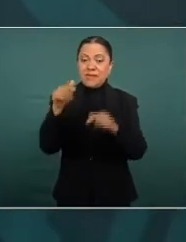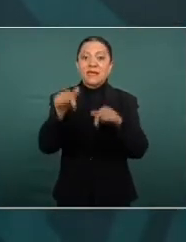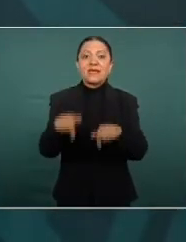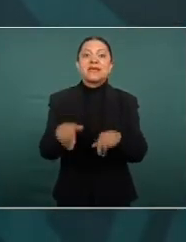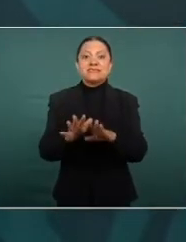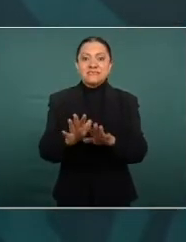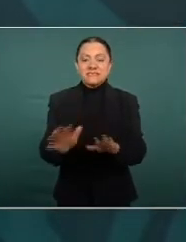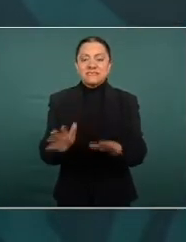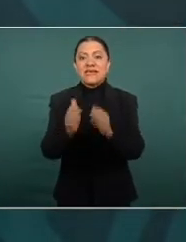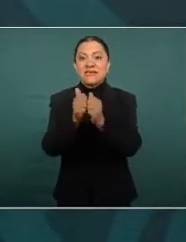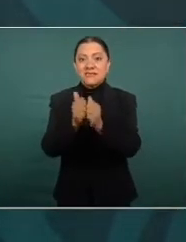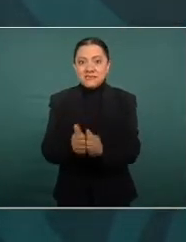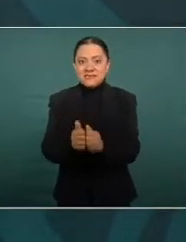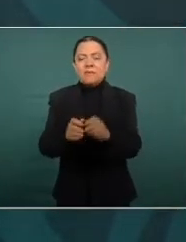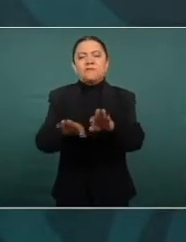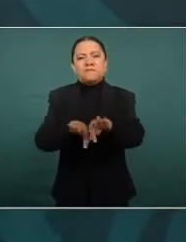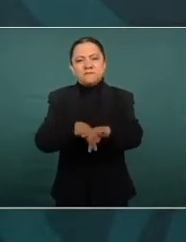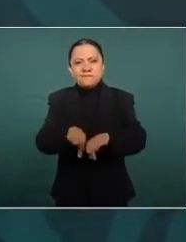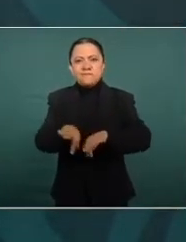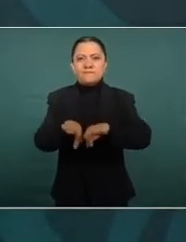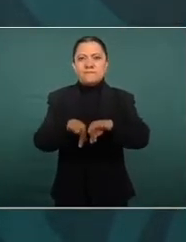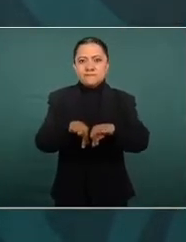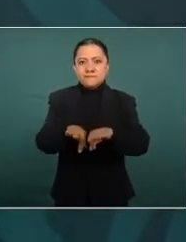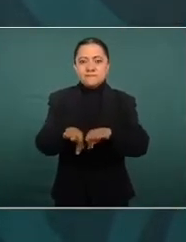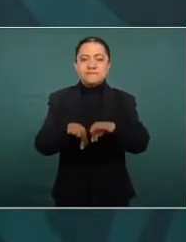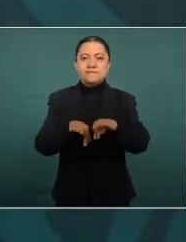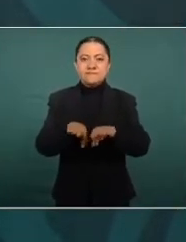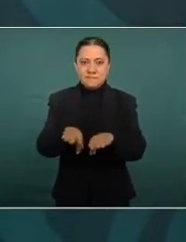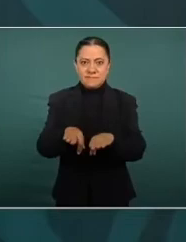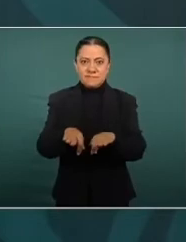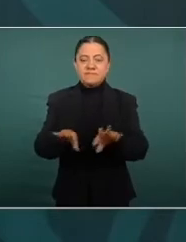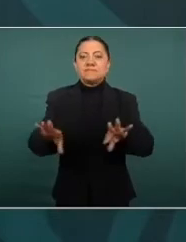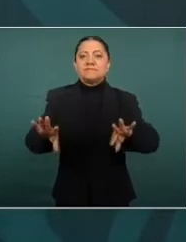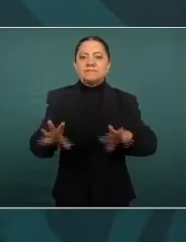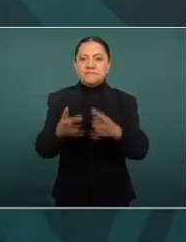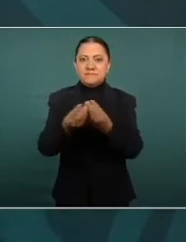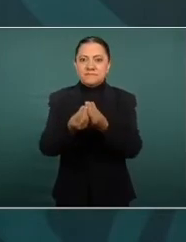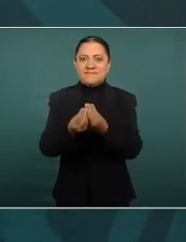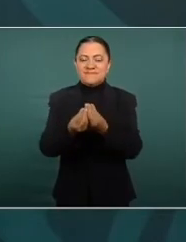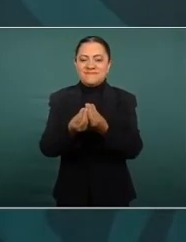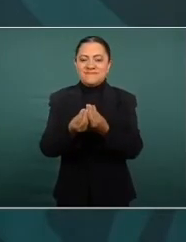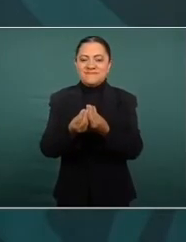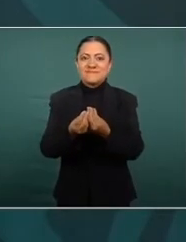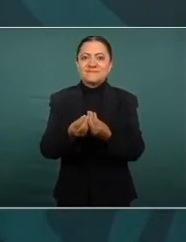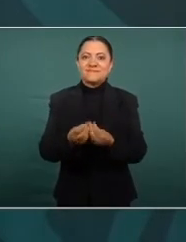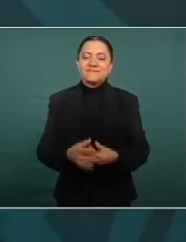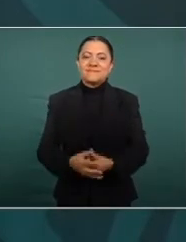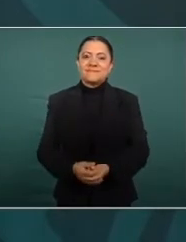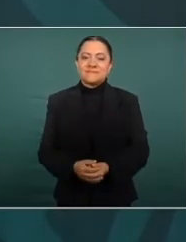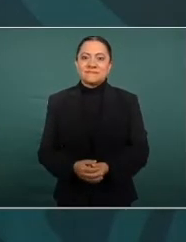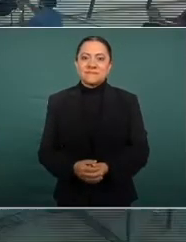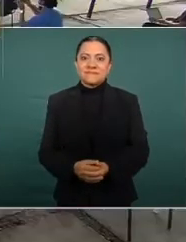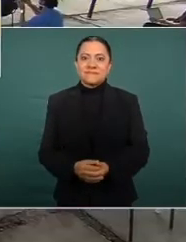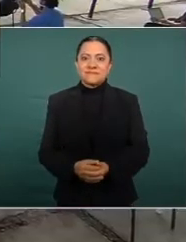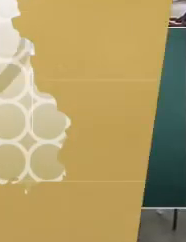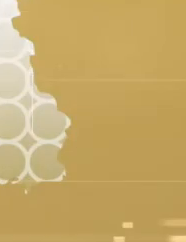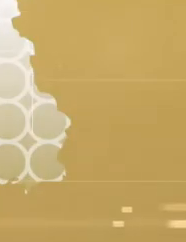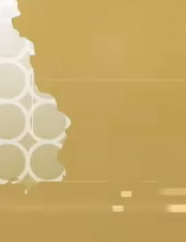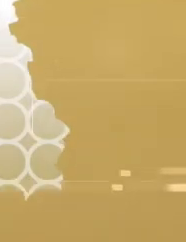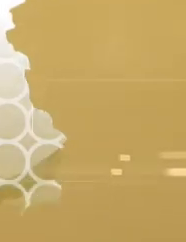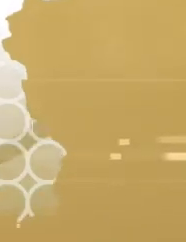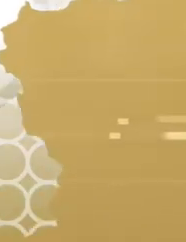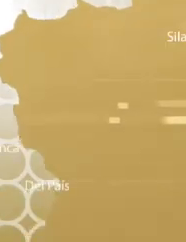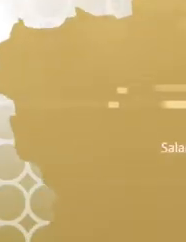teléfono, mientras que el presidente aseguró que fueron los mismos familiares de las víctimas quienes estaban pidiendo su renuncia.